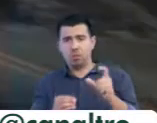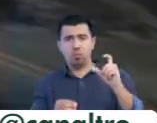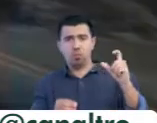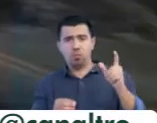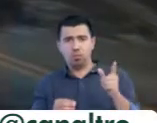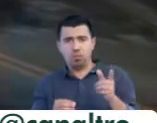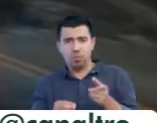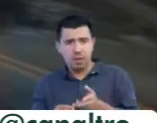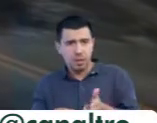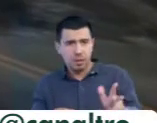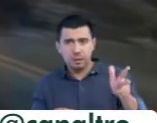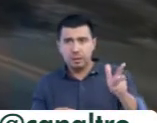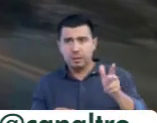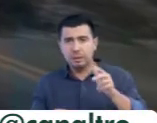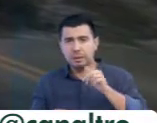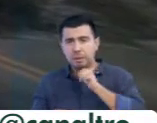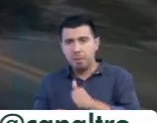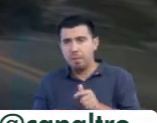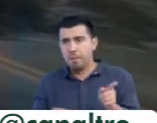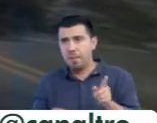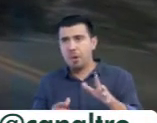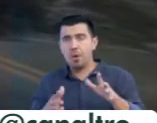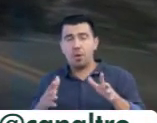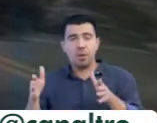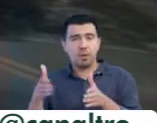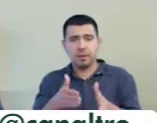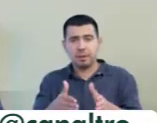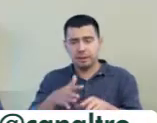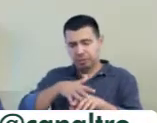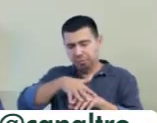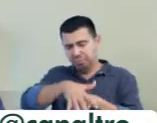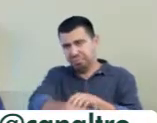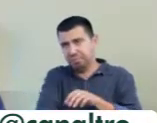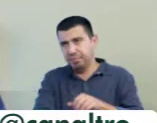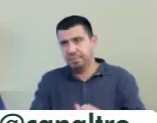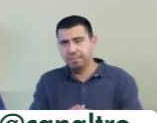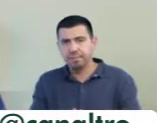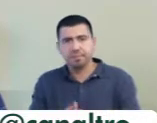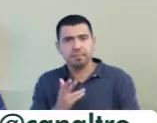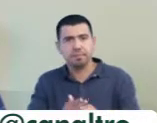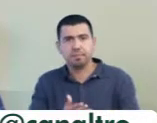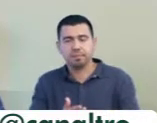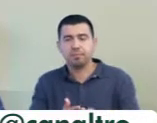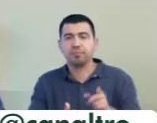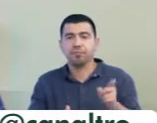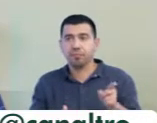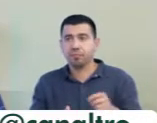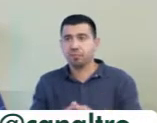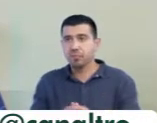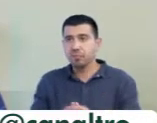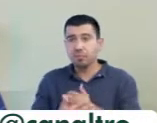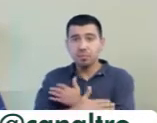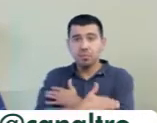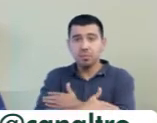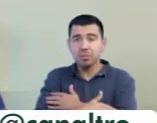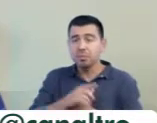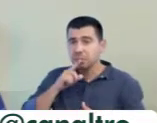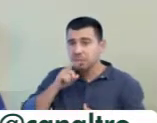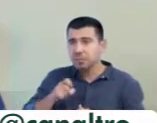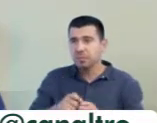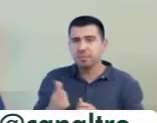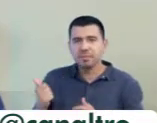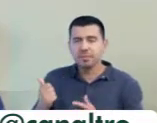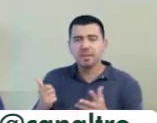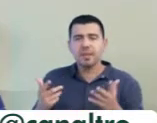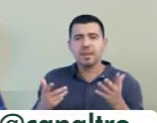de La Corcova un deslizamiento provocó el cierre por algunas horas. Siento que la vía Bucaramanga Pamplona, hay un punto en el